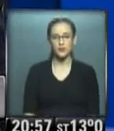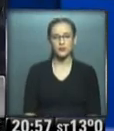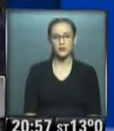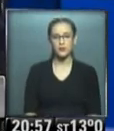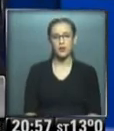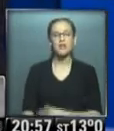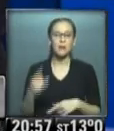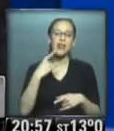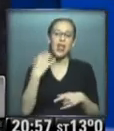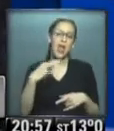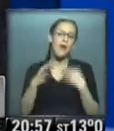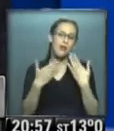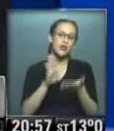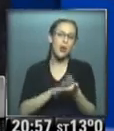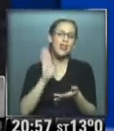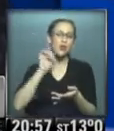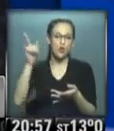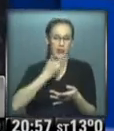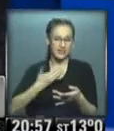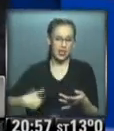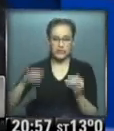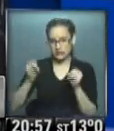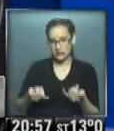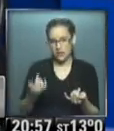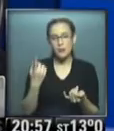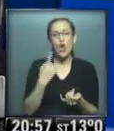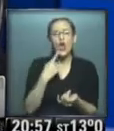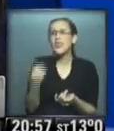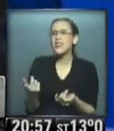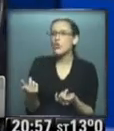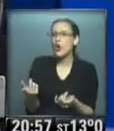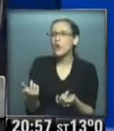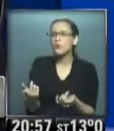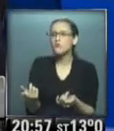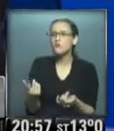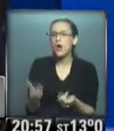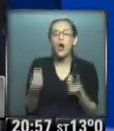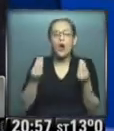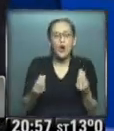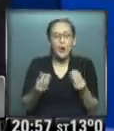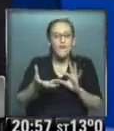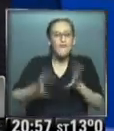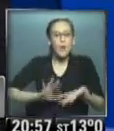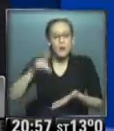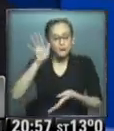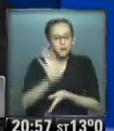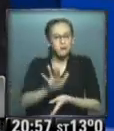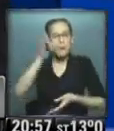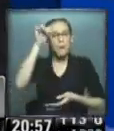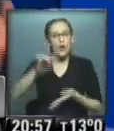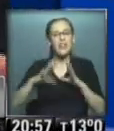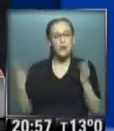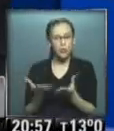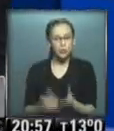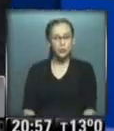presidente de los Estados Unidos, primera potencia mundial, y lo que dijo, casi que se presentó como el policía del mundo en Naciones Unidas. De